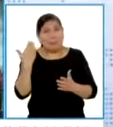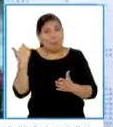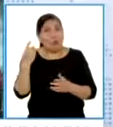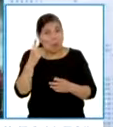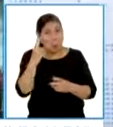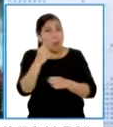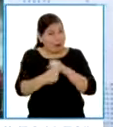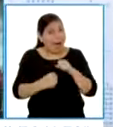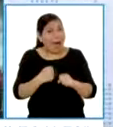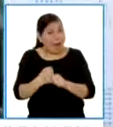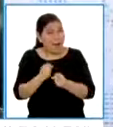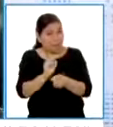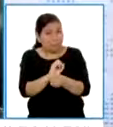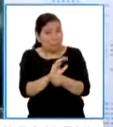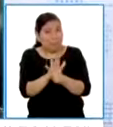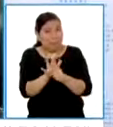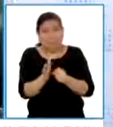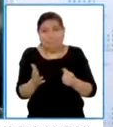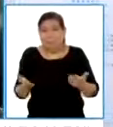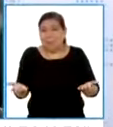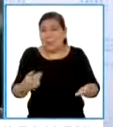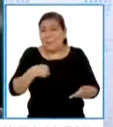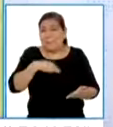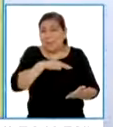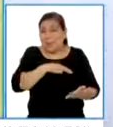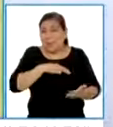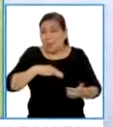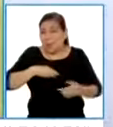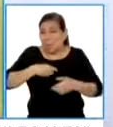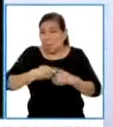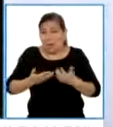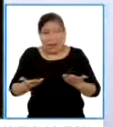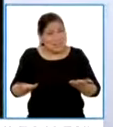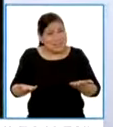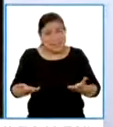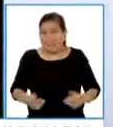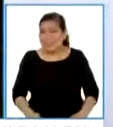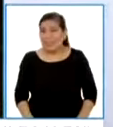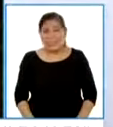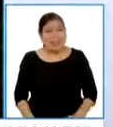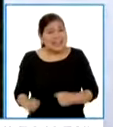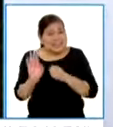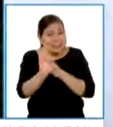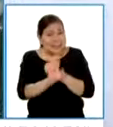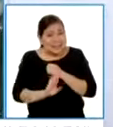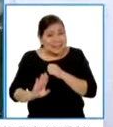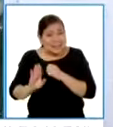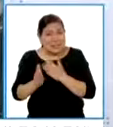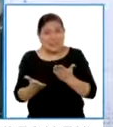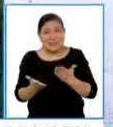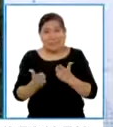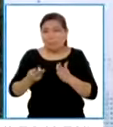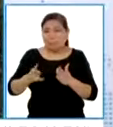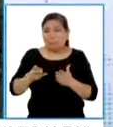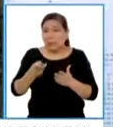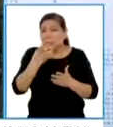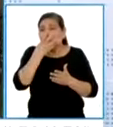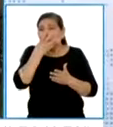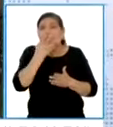año de esta crisis sanitaria y todavía el Ministerio de la Producción no ha sido capaz de garantizar el abastecimiento